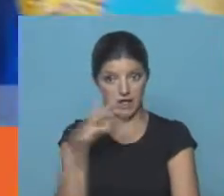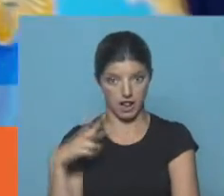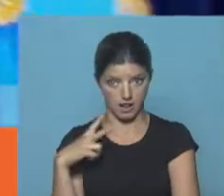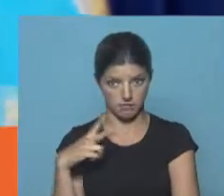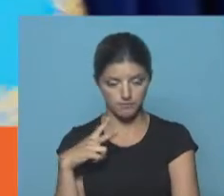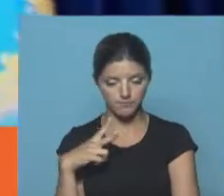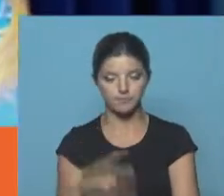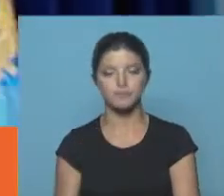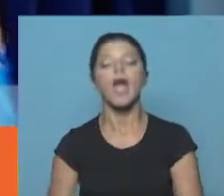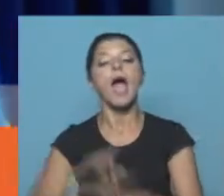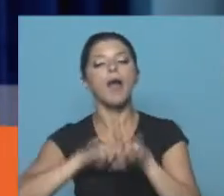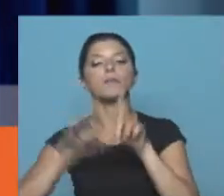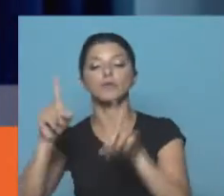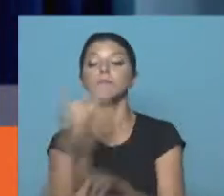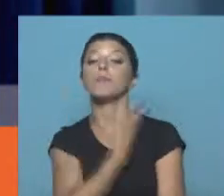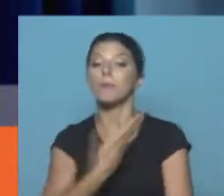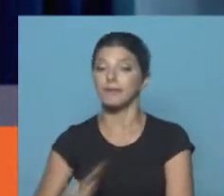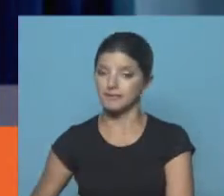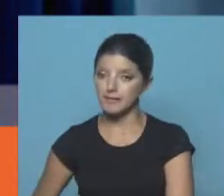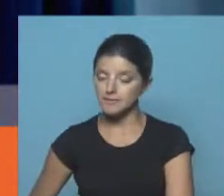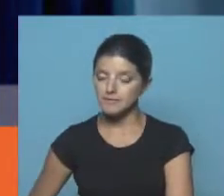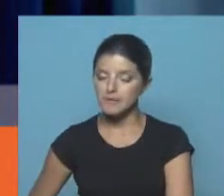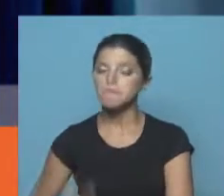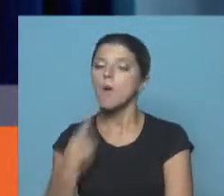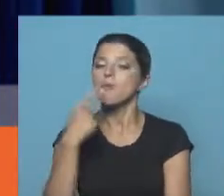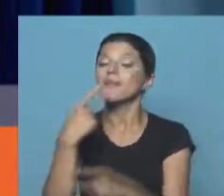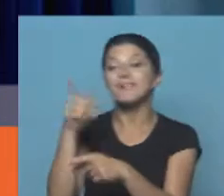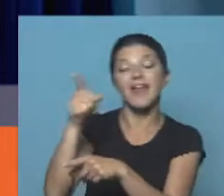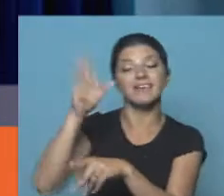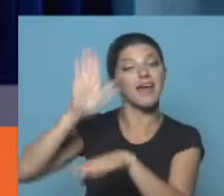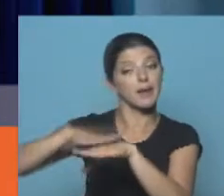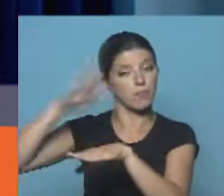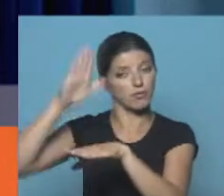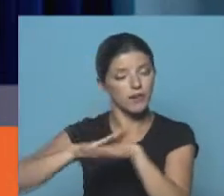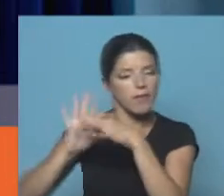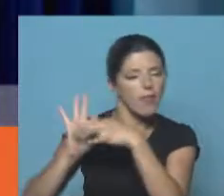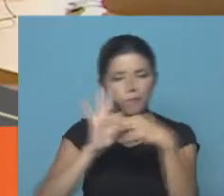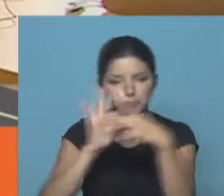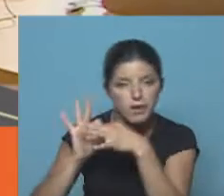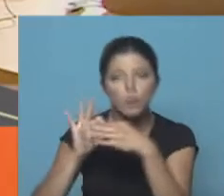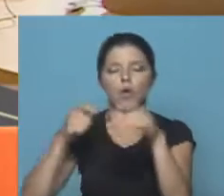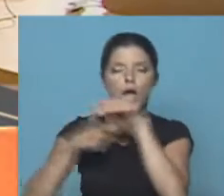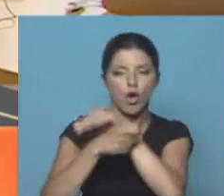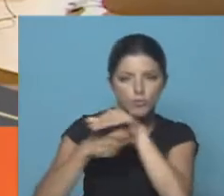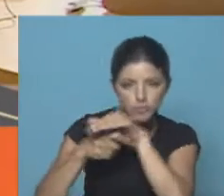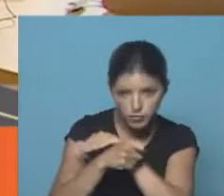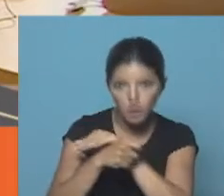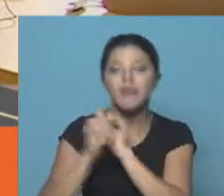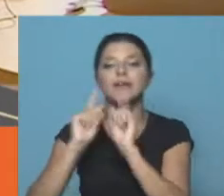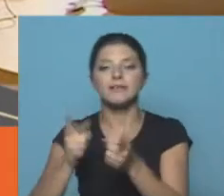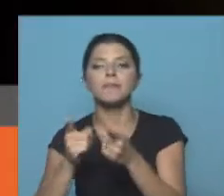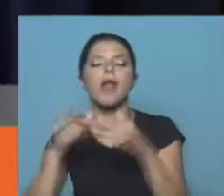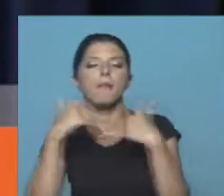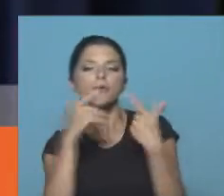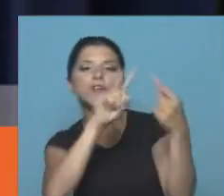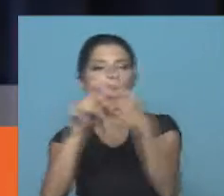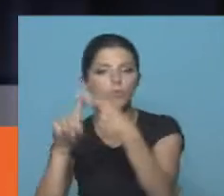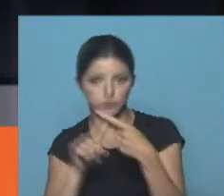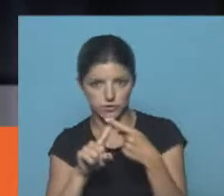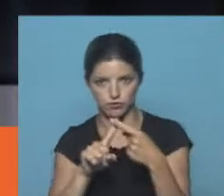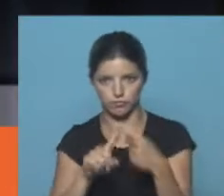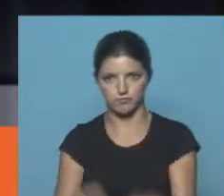de esa recaudación. Los investigadores judiciales ya le tomaron declaración a varios exfuncionarios del gobierno